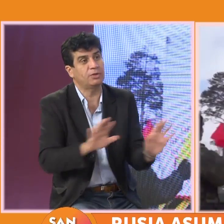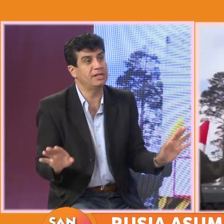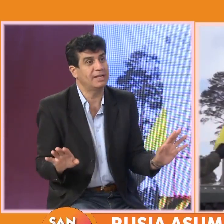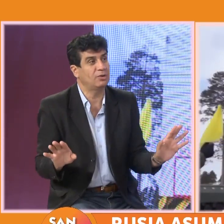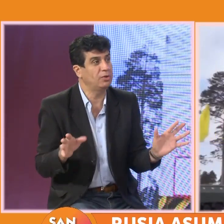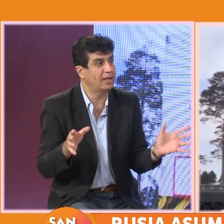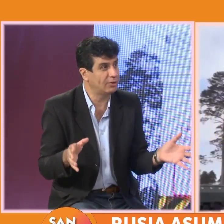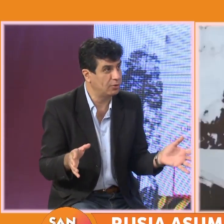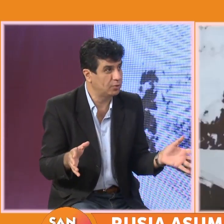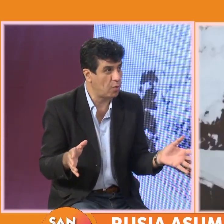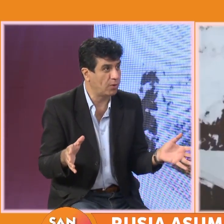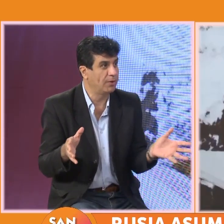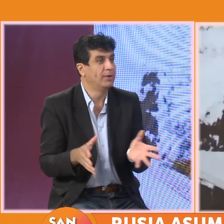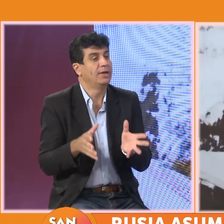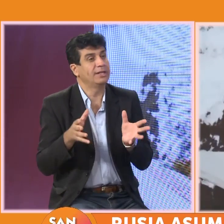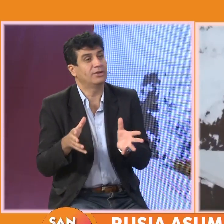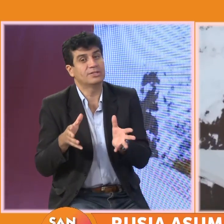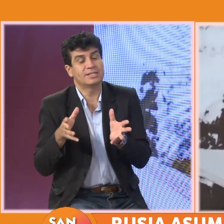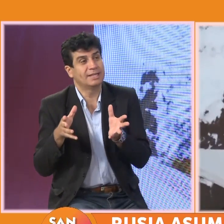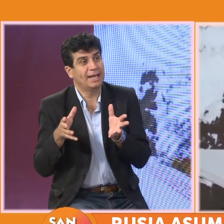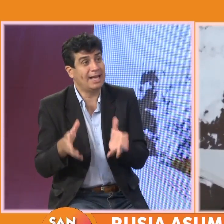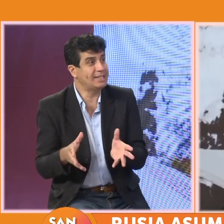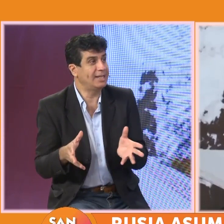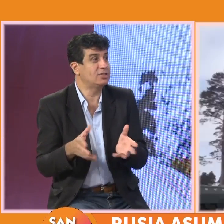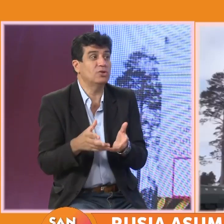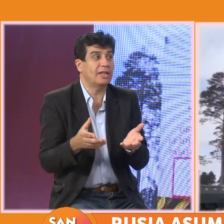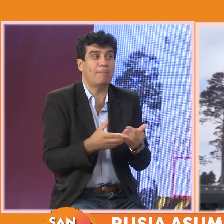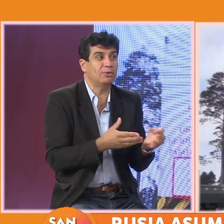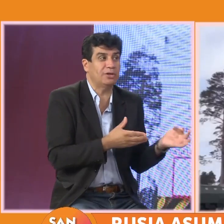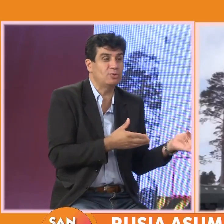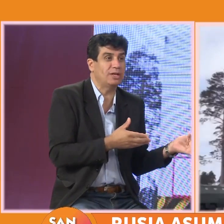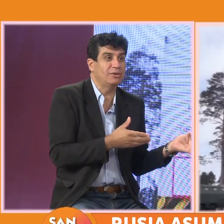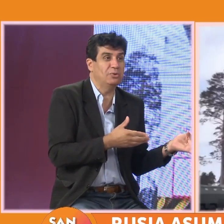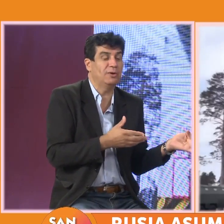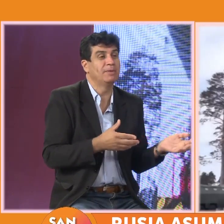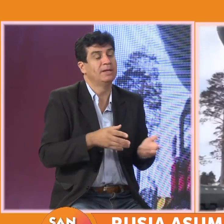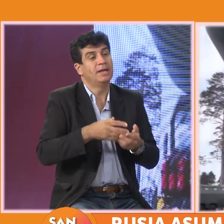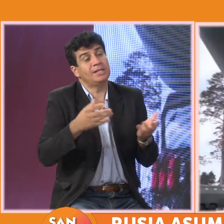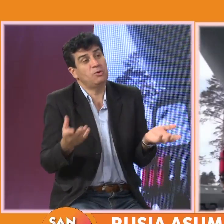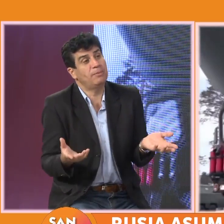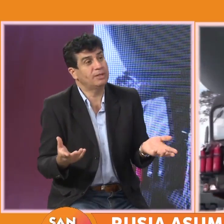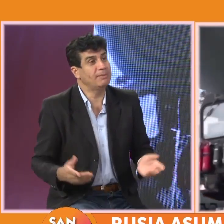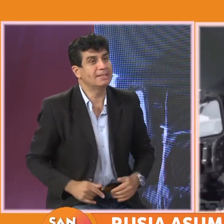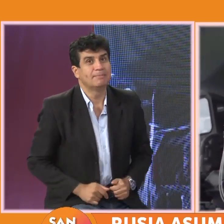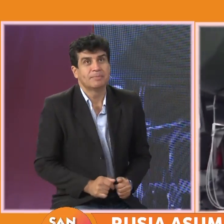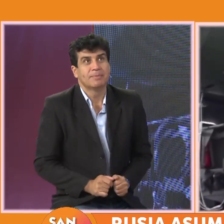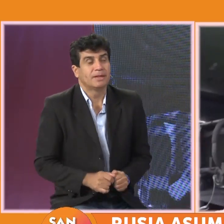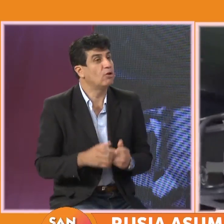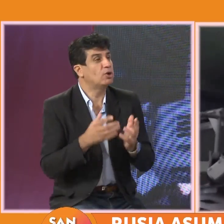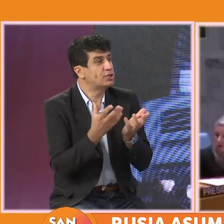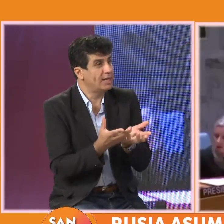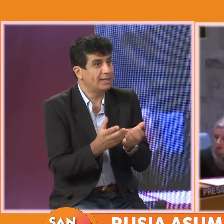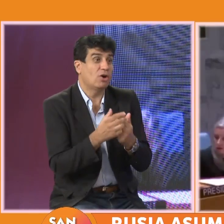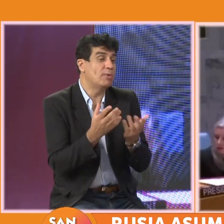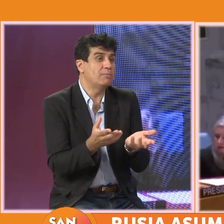y se neutraliza todo y queda todo trunco. Entonces, ese derecho no está dispuesto a renunciar ninguno. Claro. Esto es una muestra más de